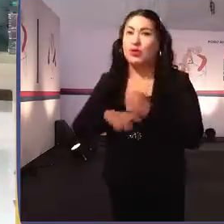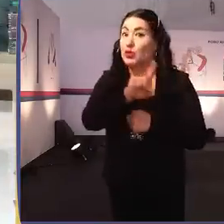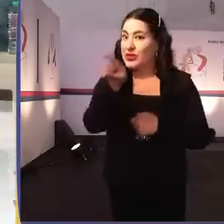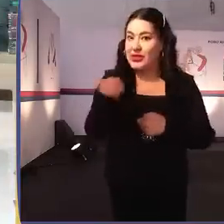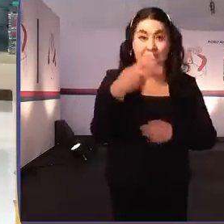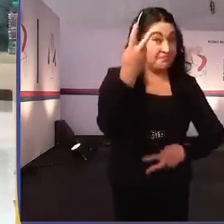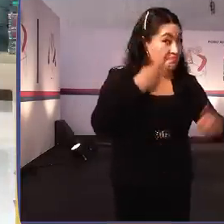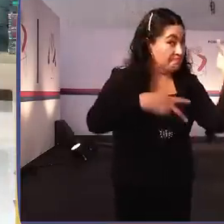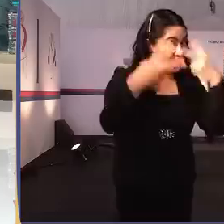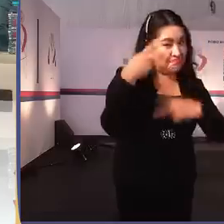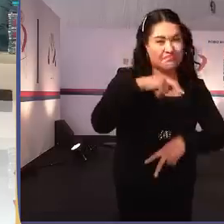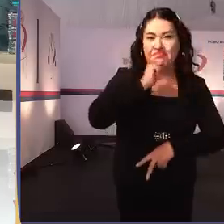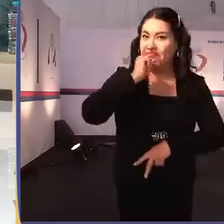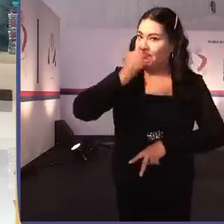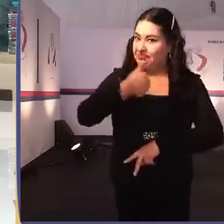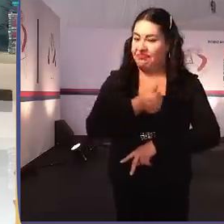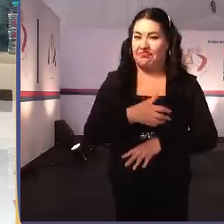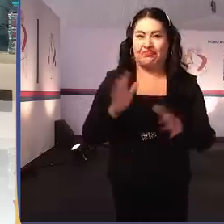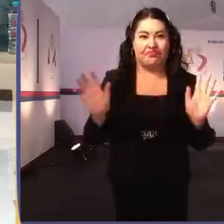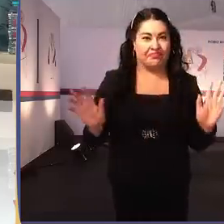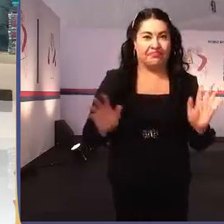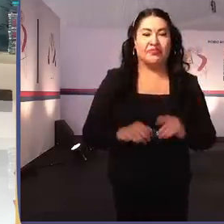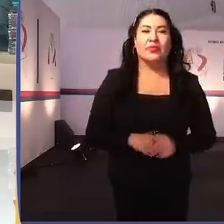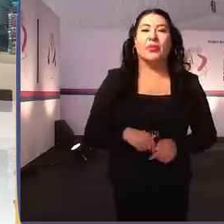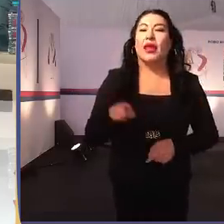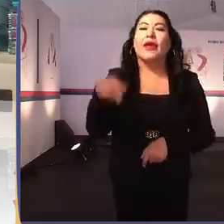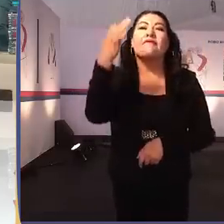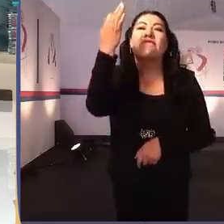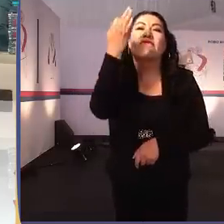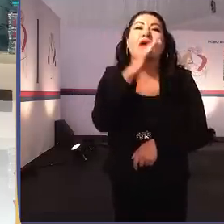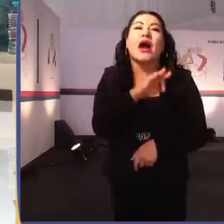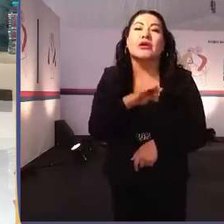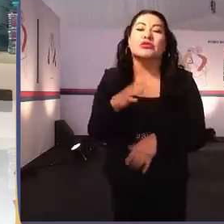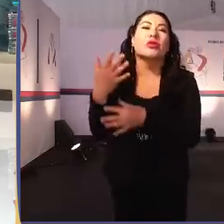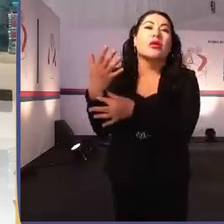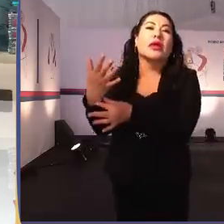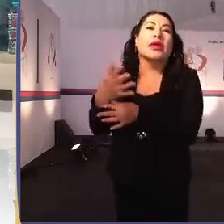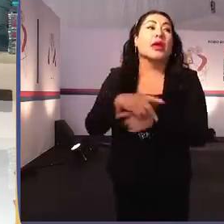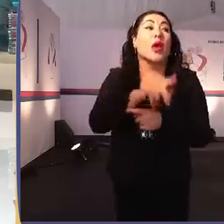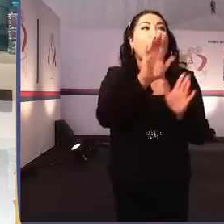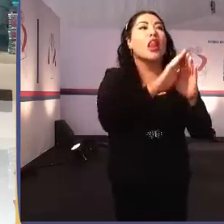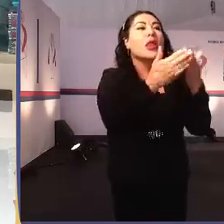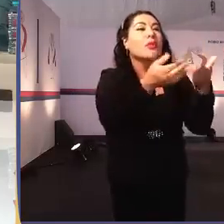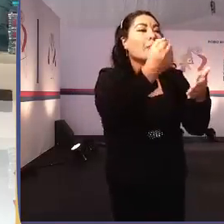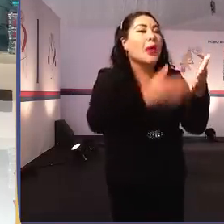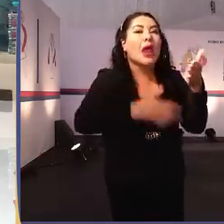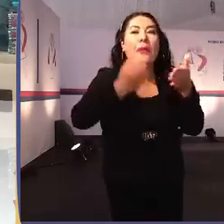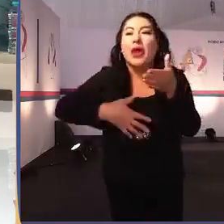No vengan. Porque además es falso eso que les dijeron, que va a haber descuentos.